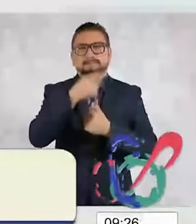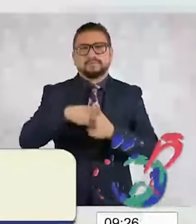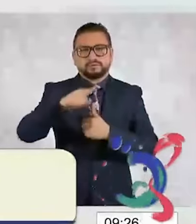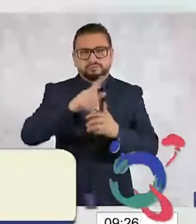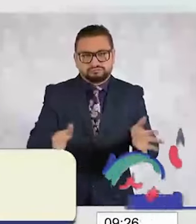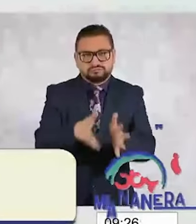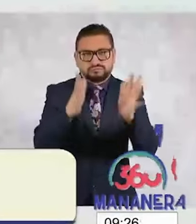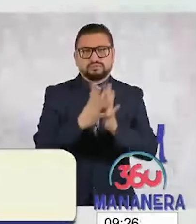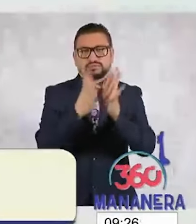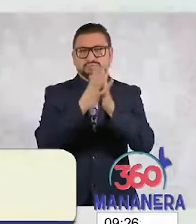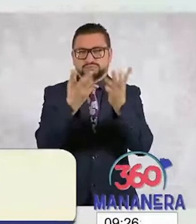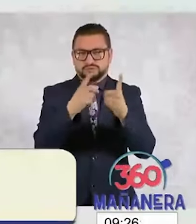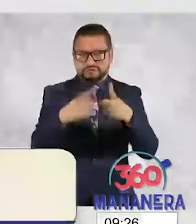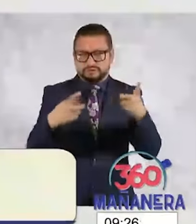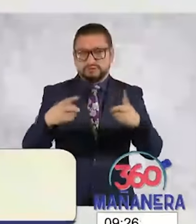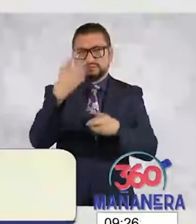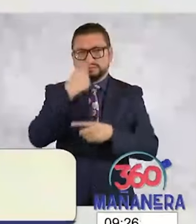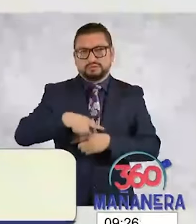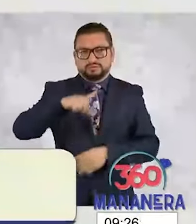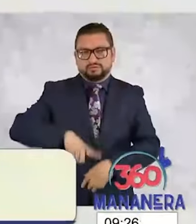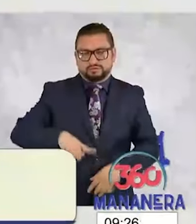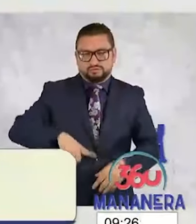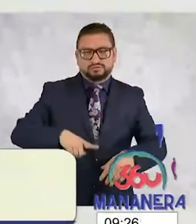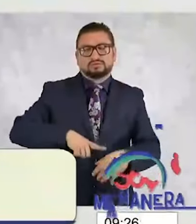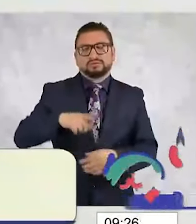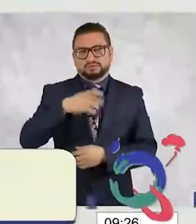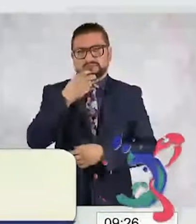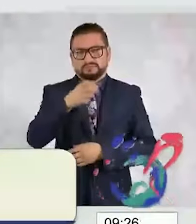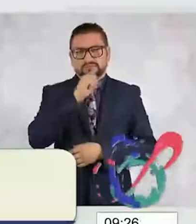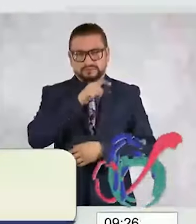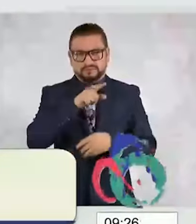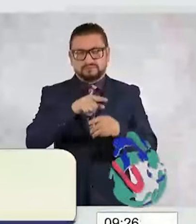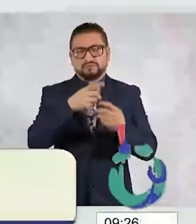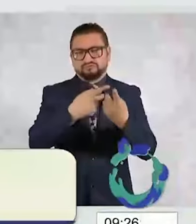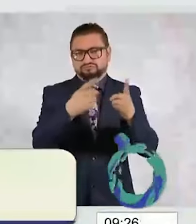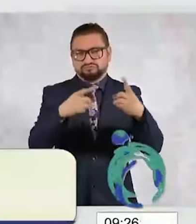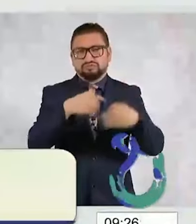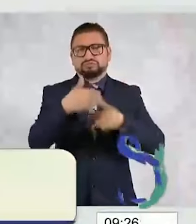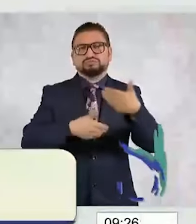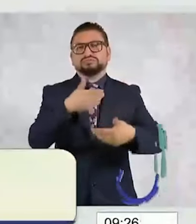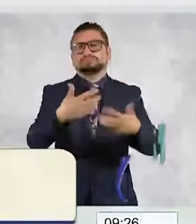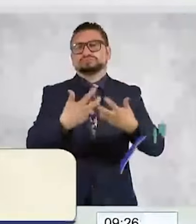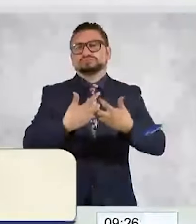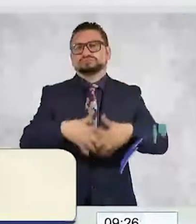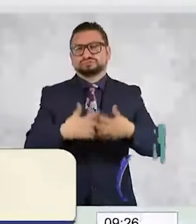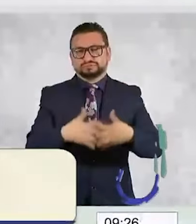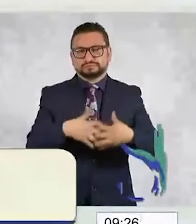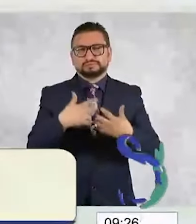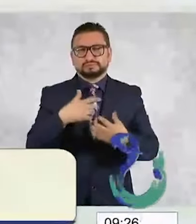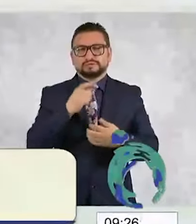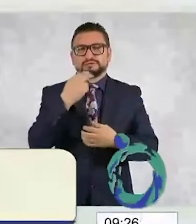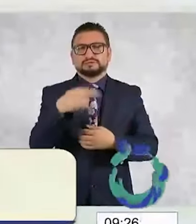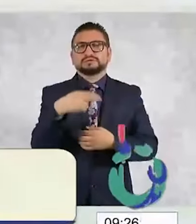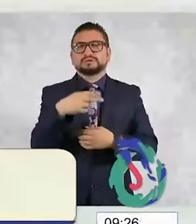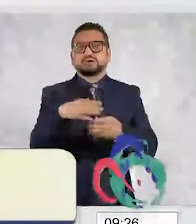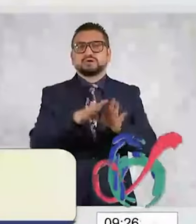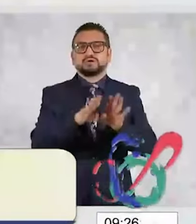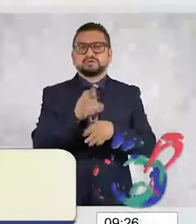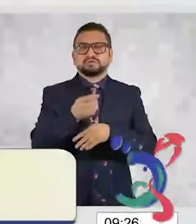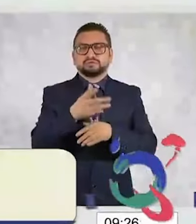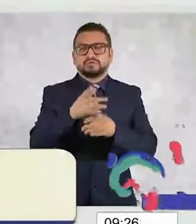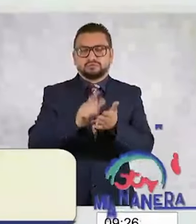participación y el desarrollo de las empresas públicas y se da un funcionamiento que con una con una denominación de estricta